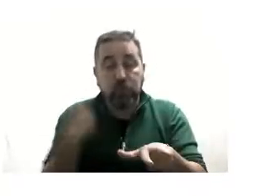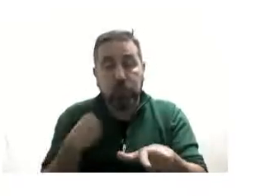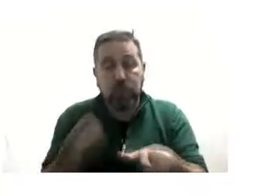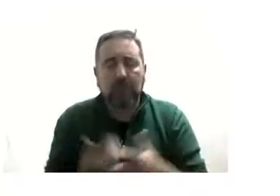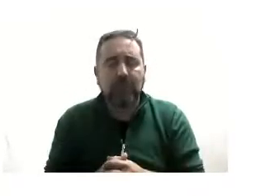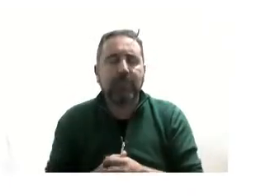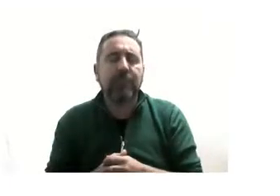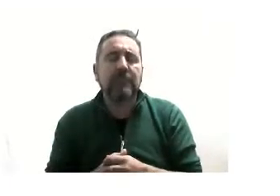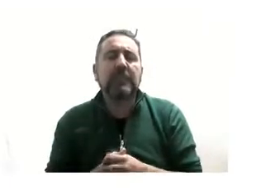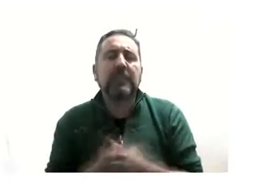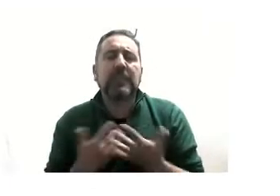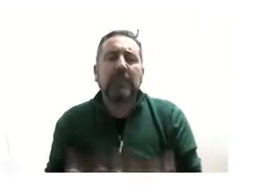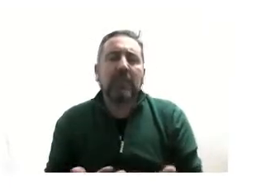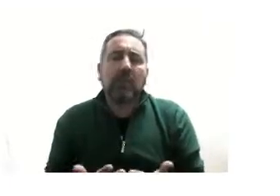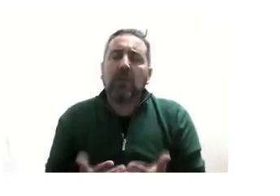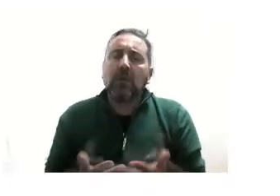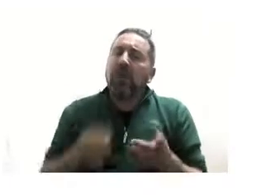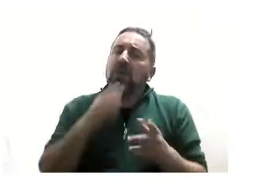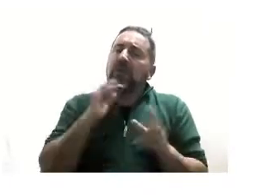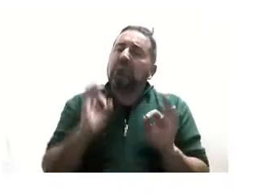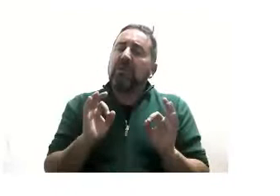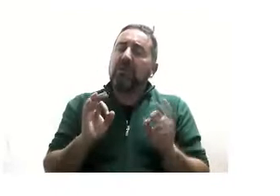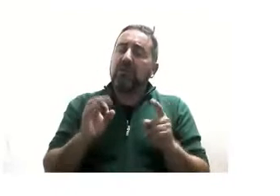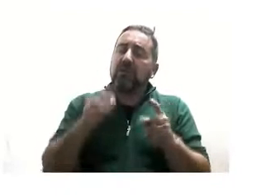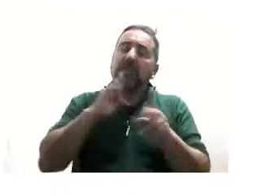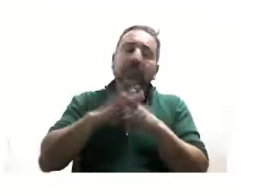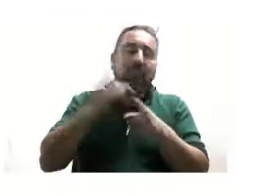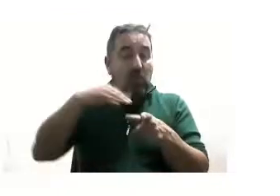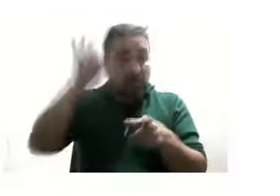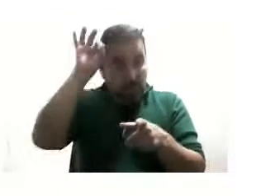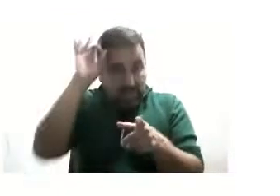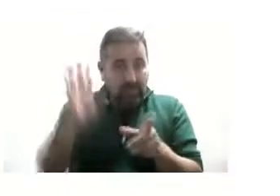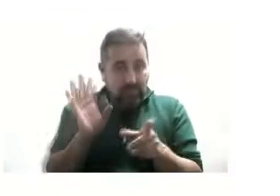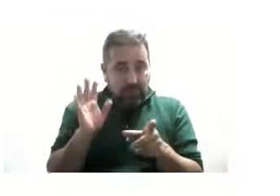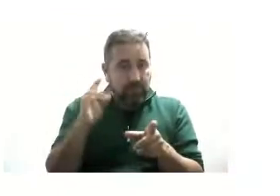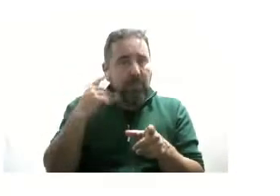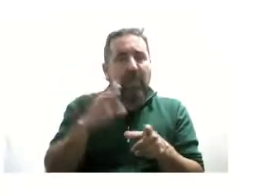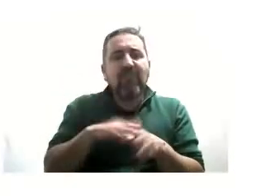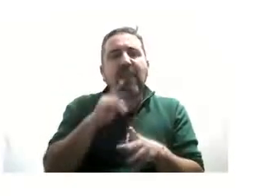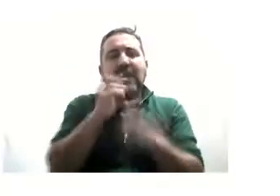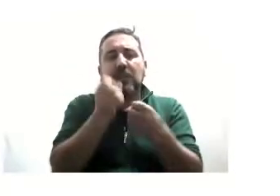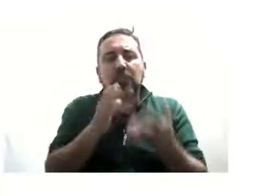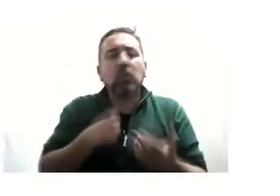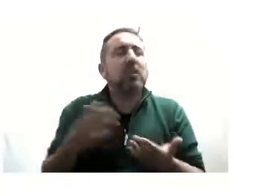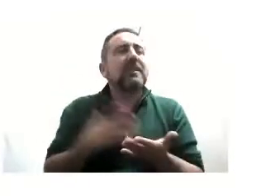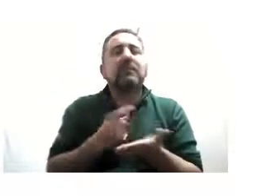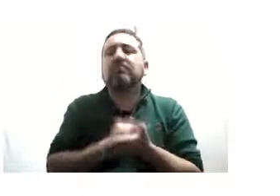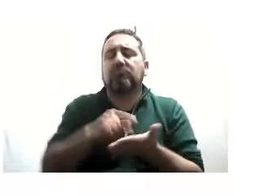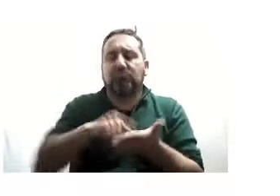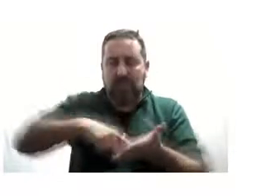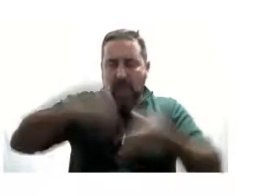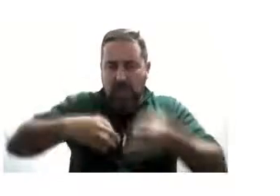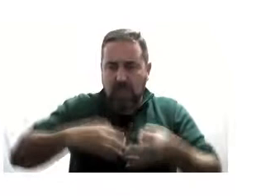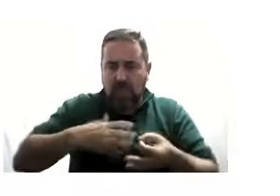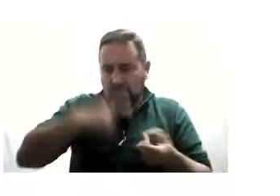podemos predecir el resultado de un implante coclear. Bueno, estamos en un mundo en el que todos queremos que nos den por escrito las garantías